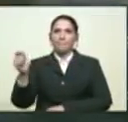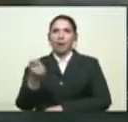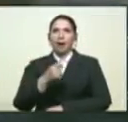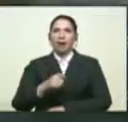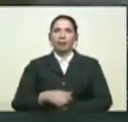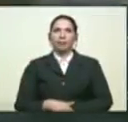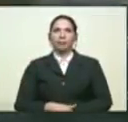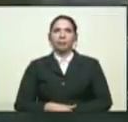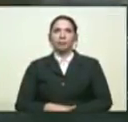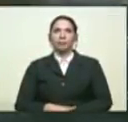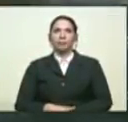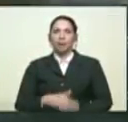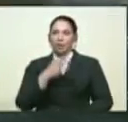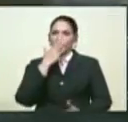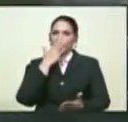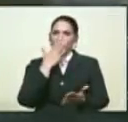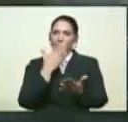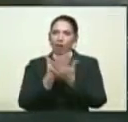lanza al frente,